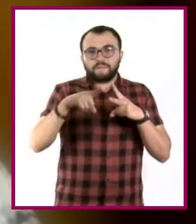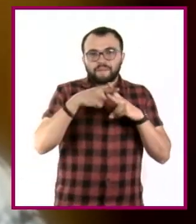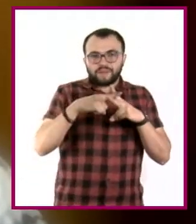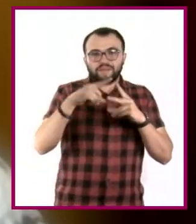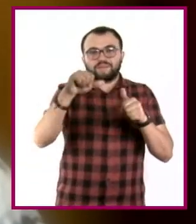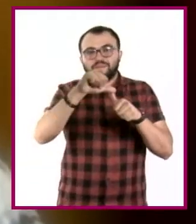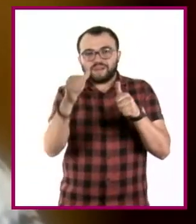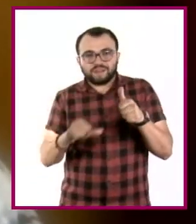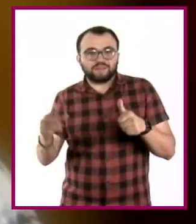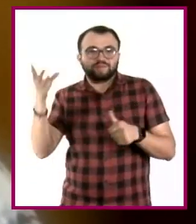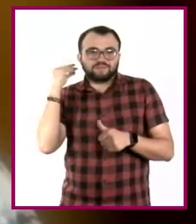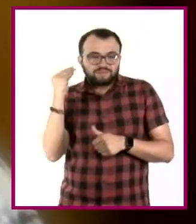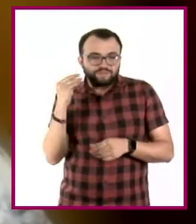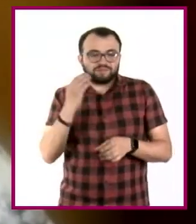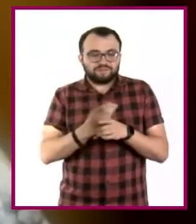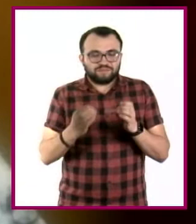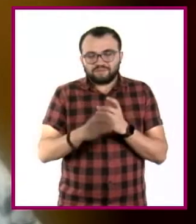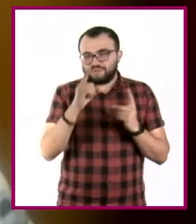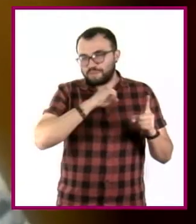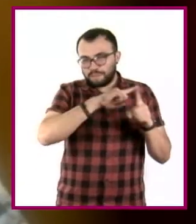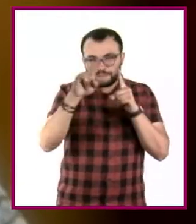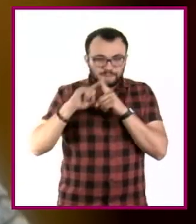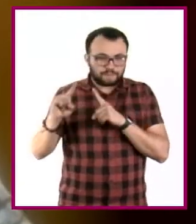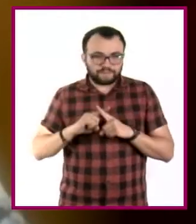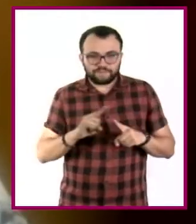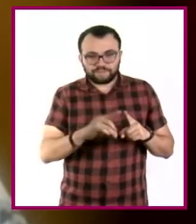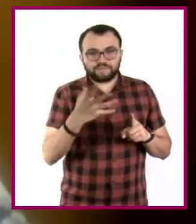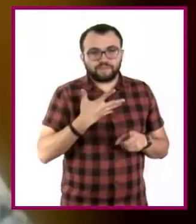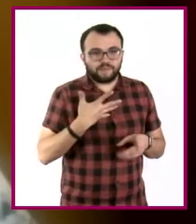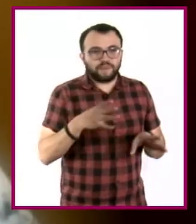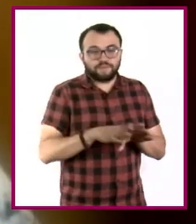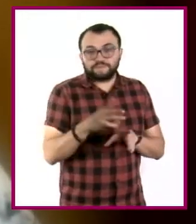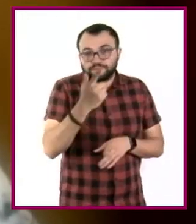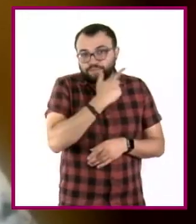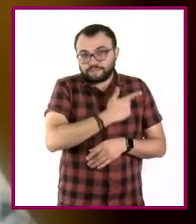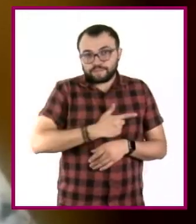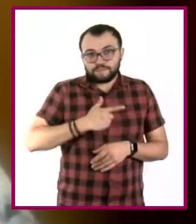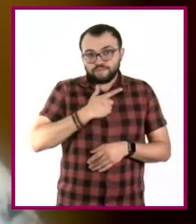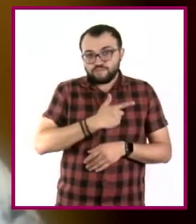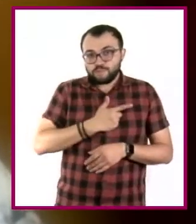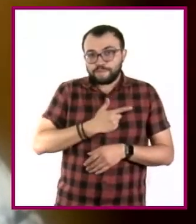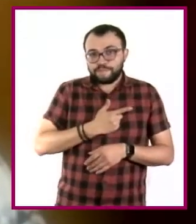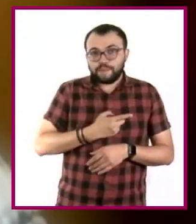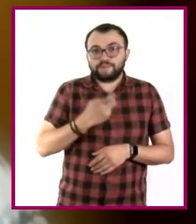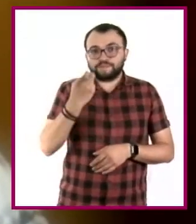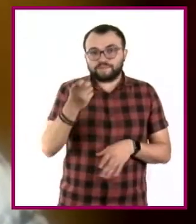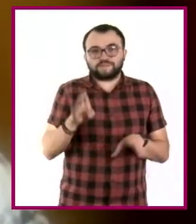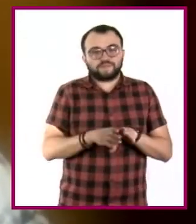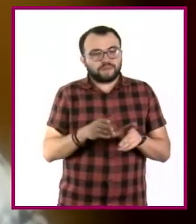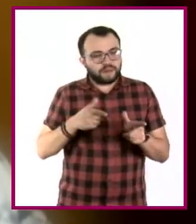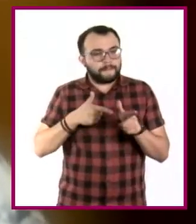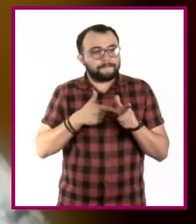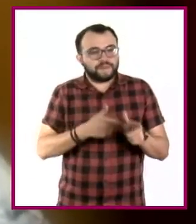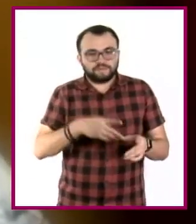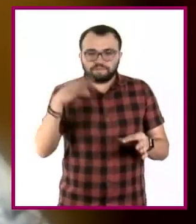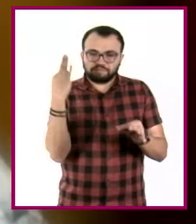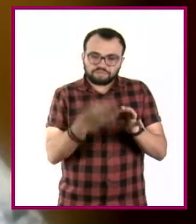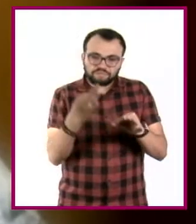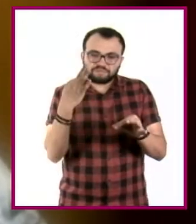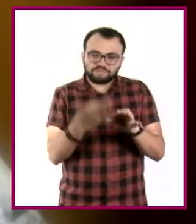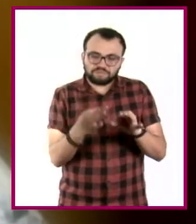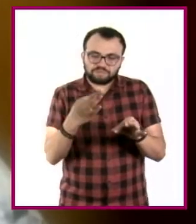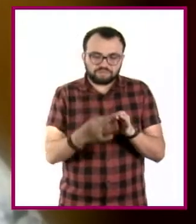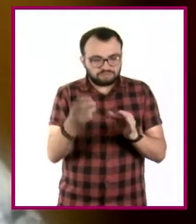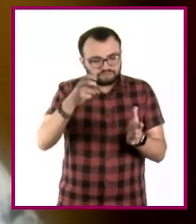música, han estado haciendo algo que les place. Y por supuesto, con constancia y disciplina,